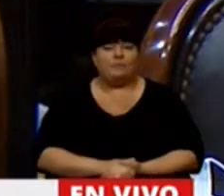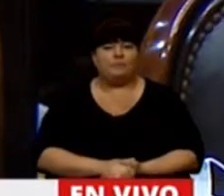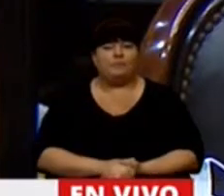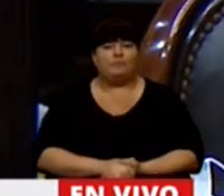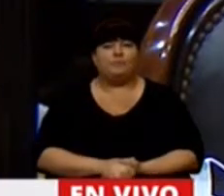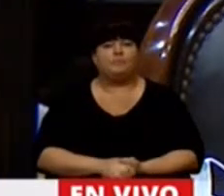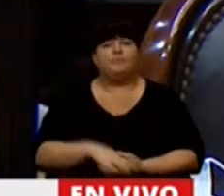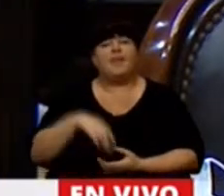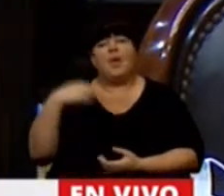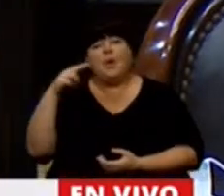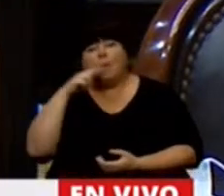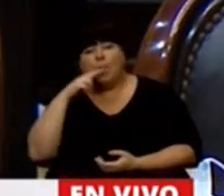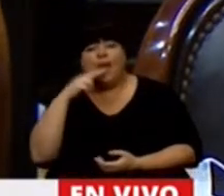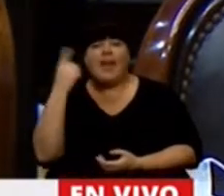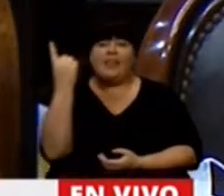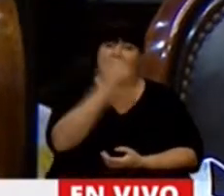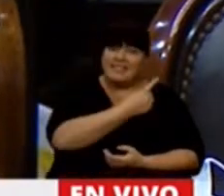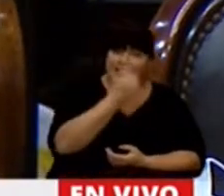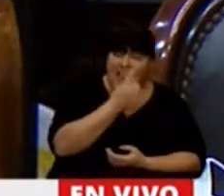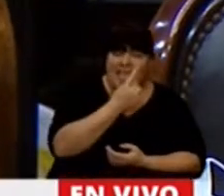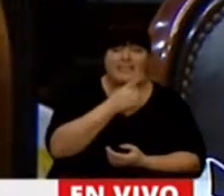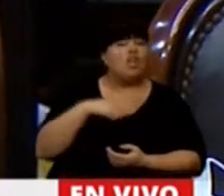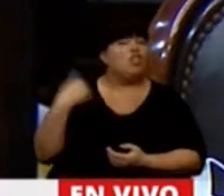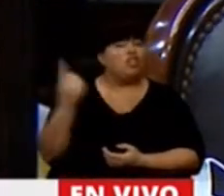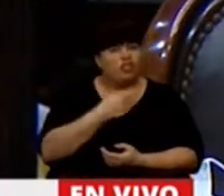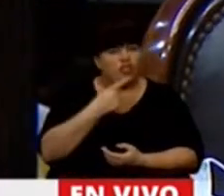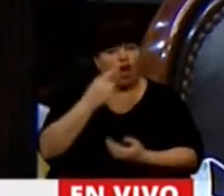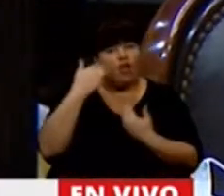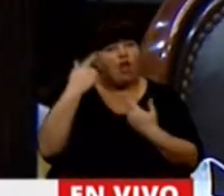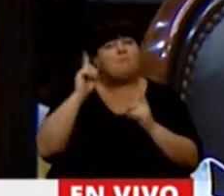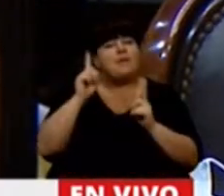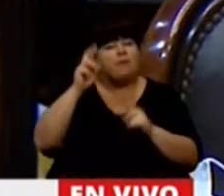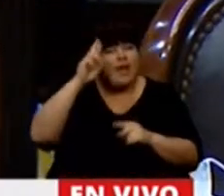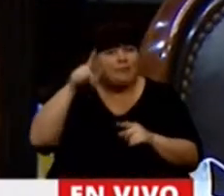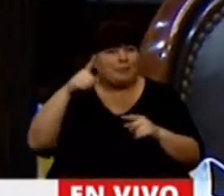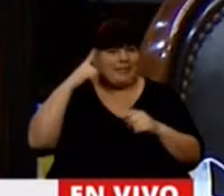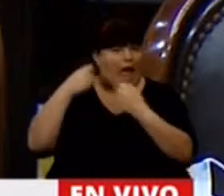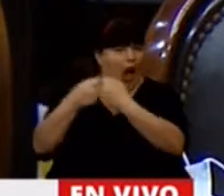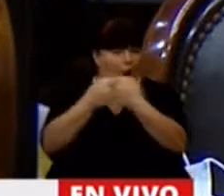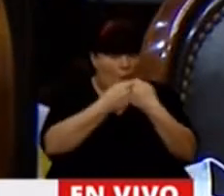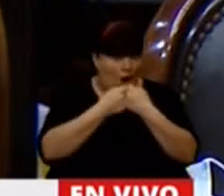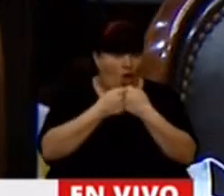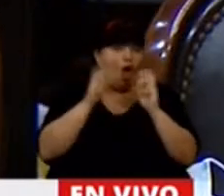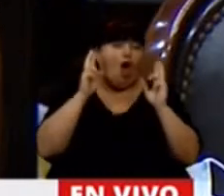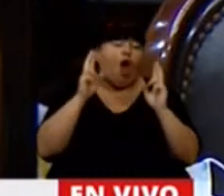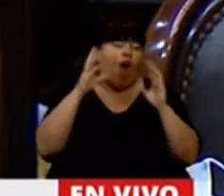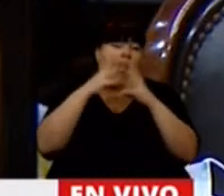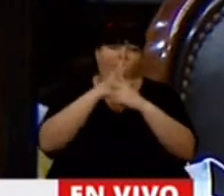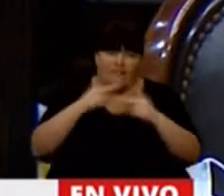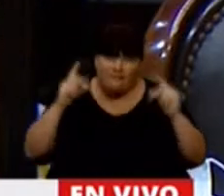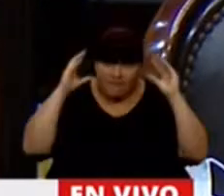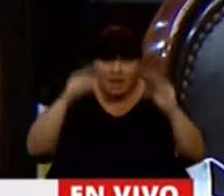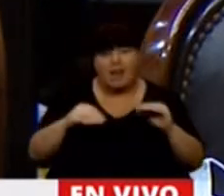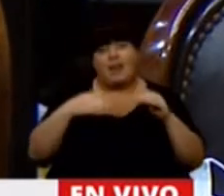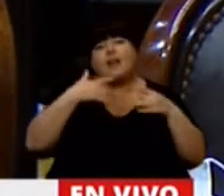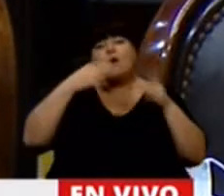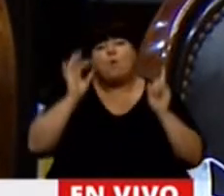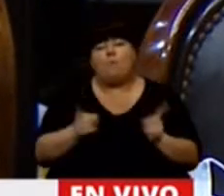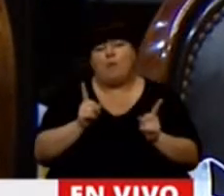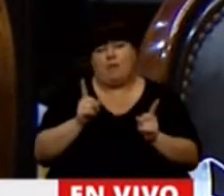Tanto verdes como celestes, vamos a hacer honor a ese pacto. Espero que al final del día así sea, señor